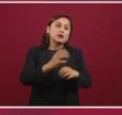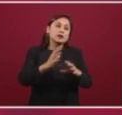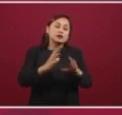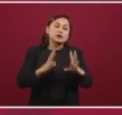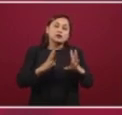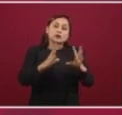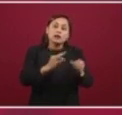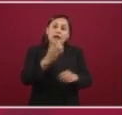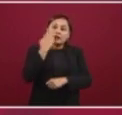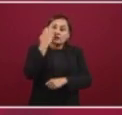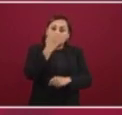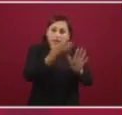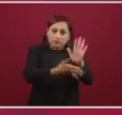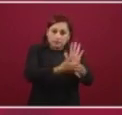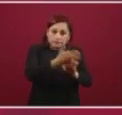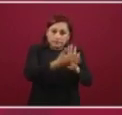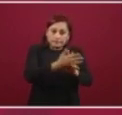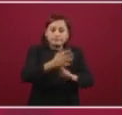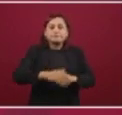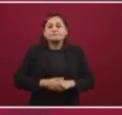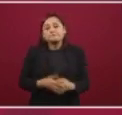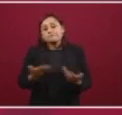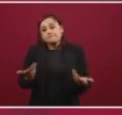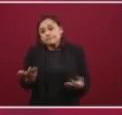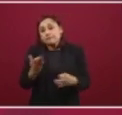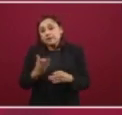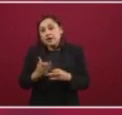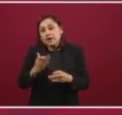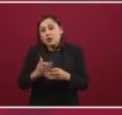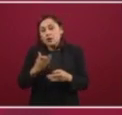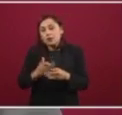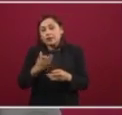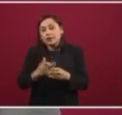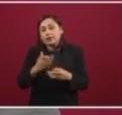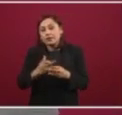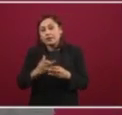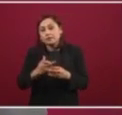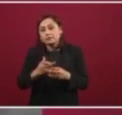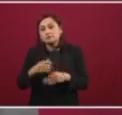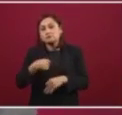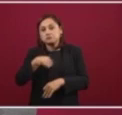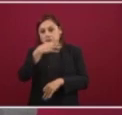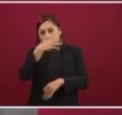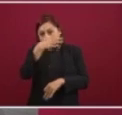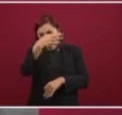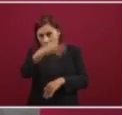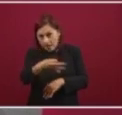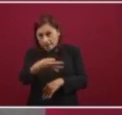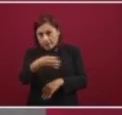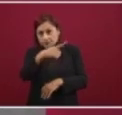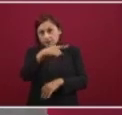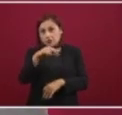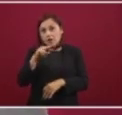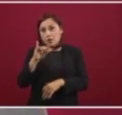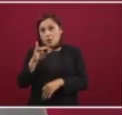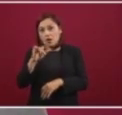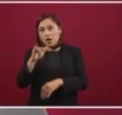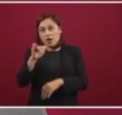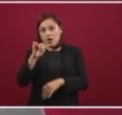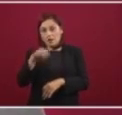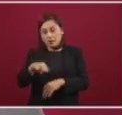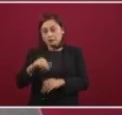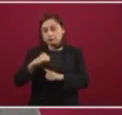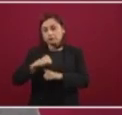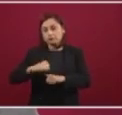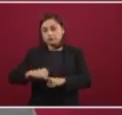Aprovechamos para informar que si se presenta el proyecto para la